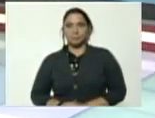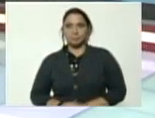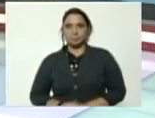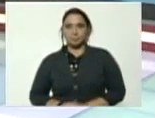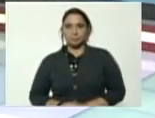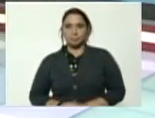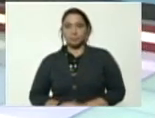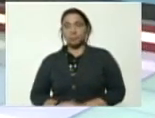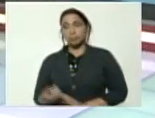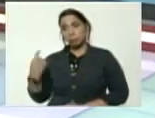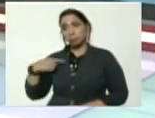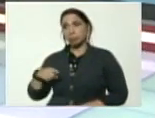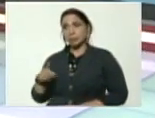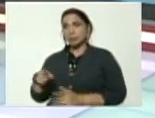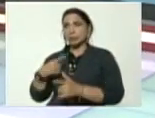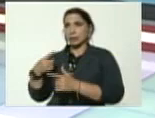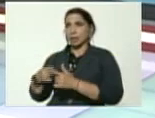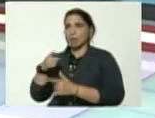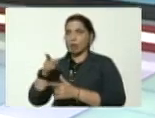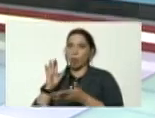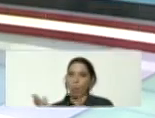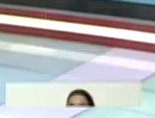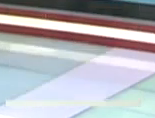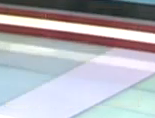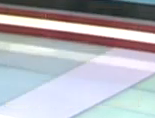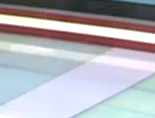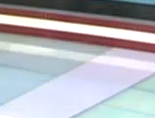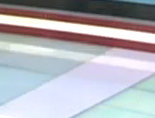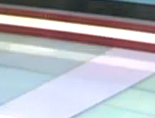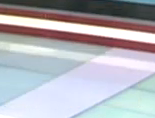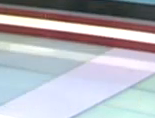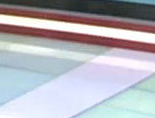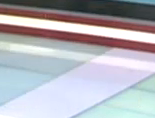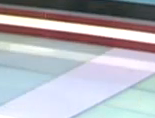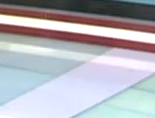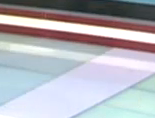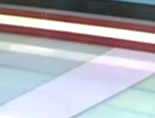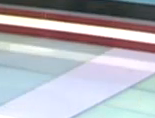Bien, allí tenían entonces este conversatorio que se realiza en el cuartel